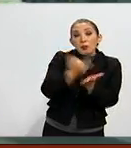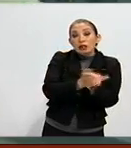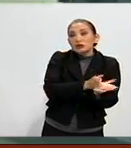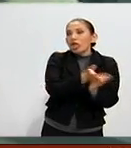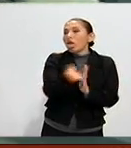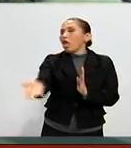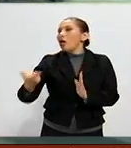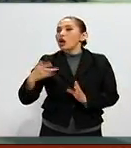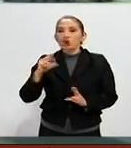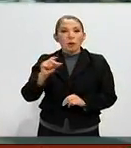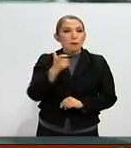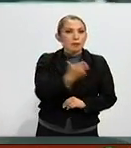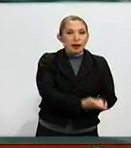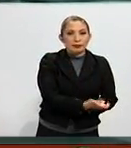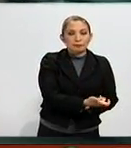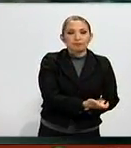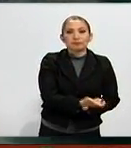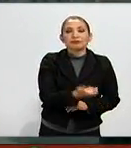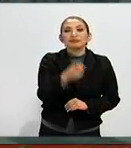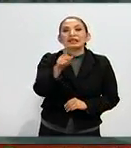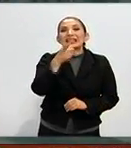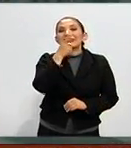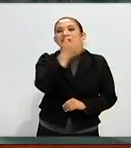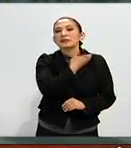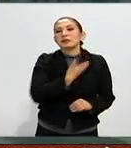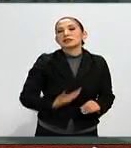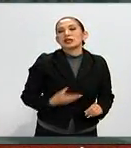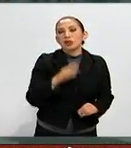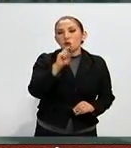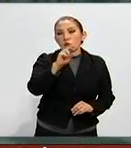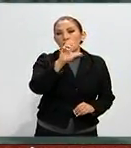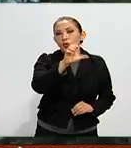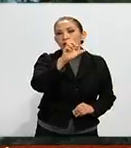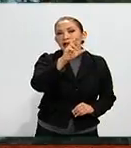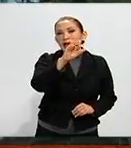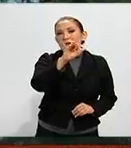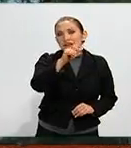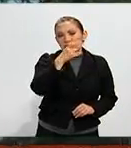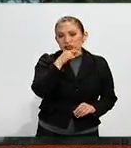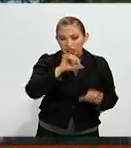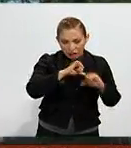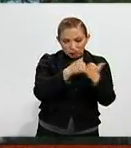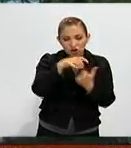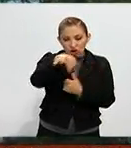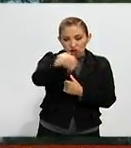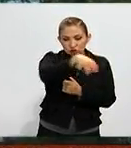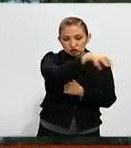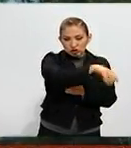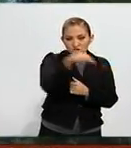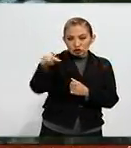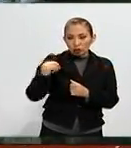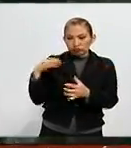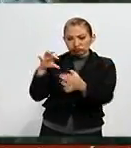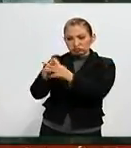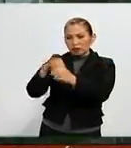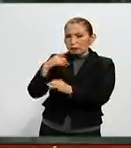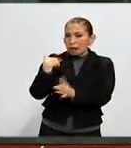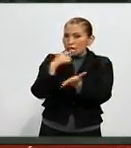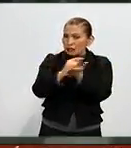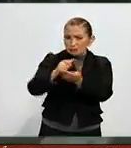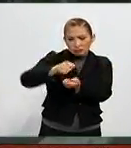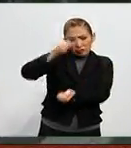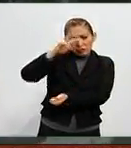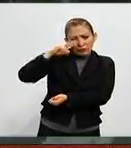no impuestos. Dijo el presidente de Ucrania que creó varias sociedades inscritas en paraísos fiscales por motivos de